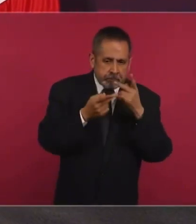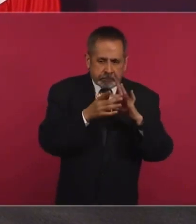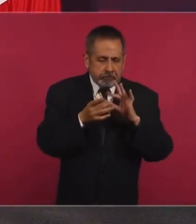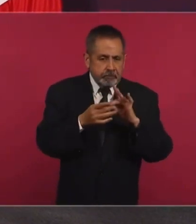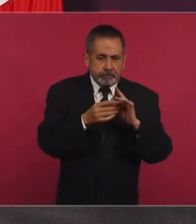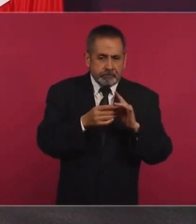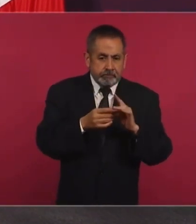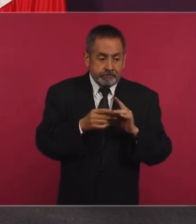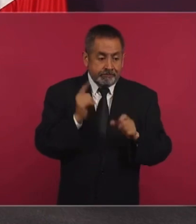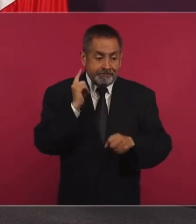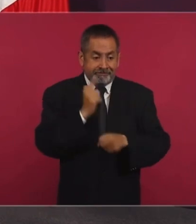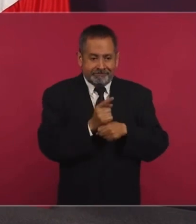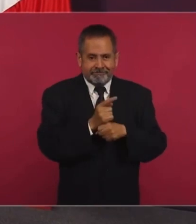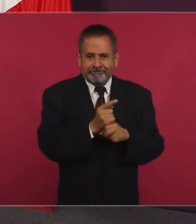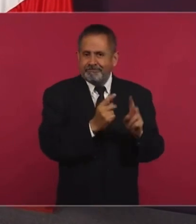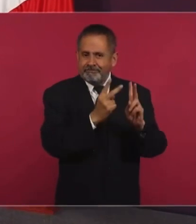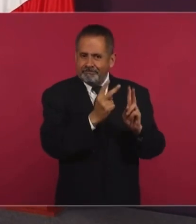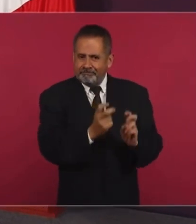de